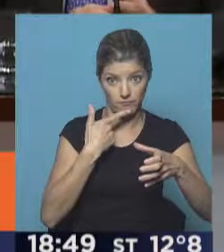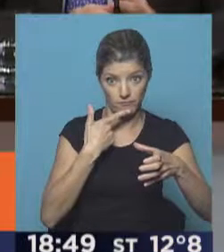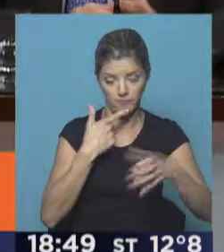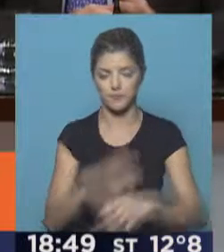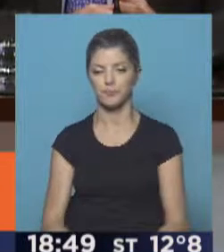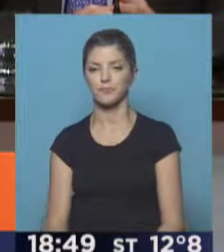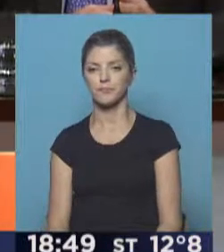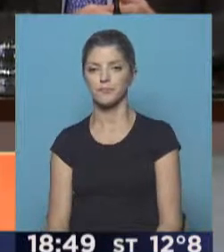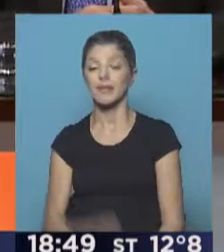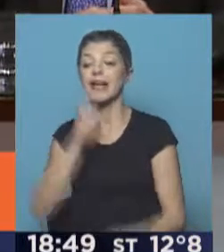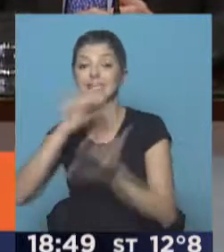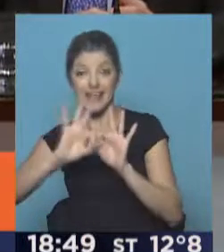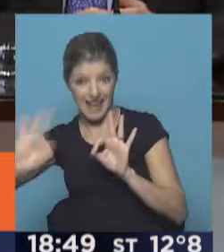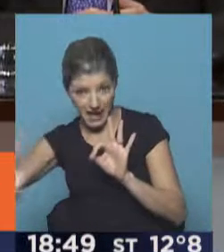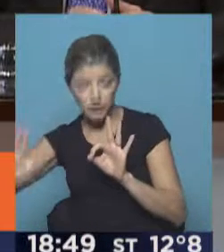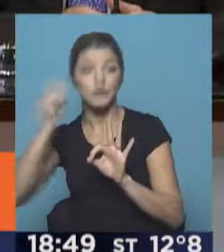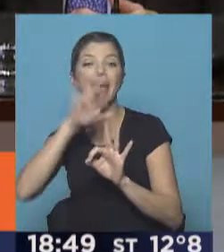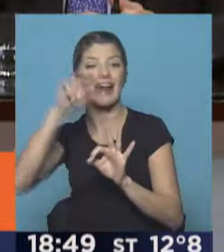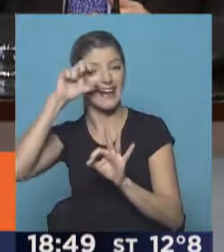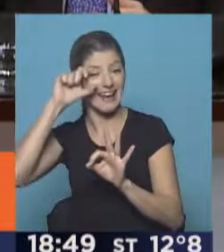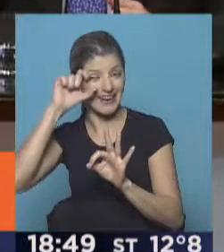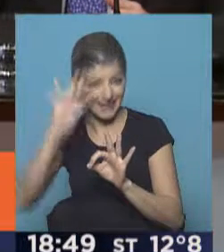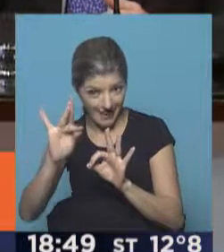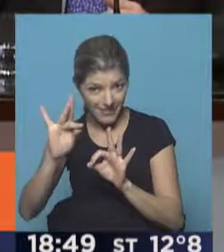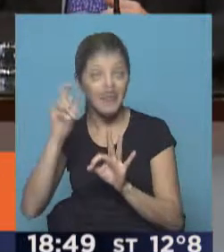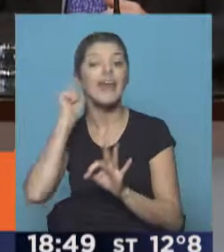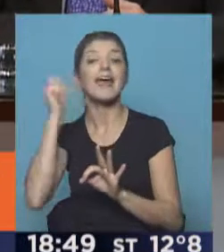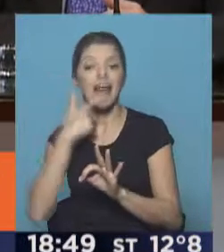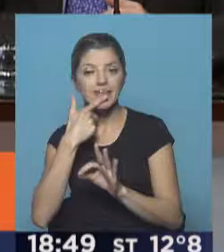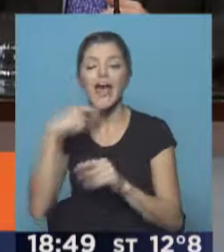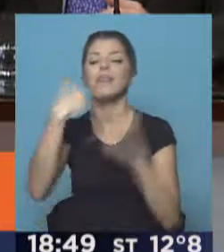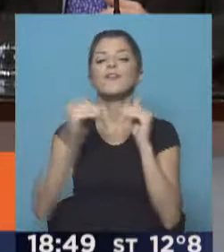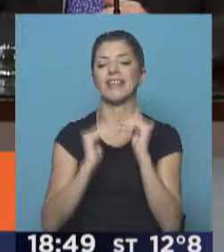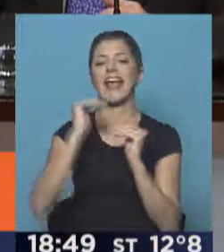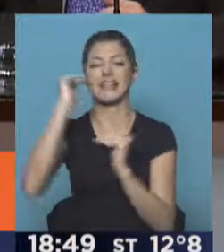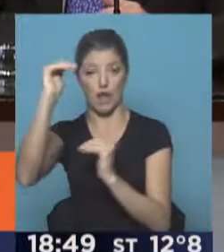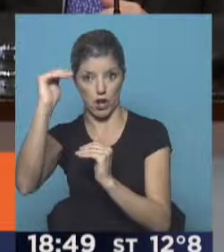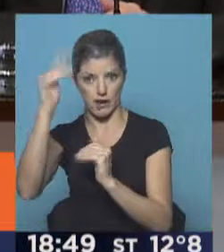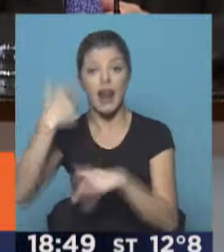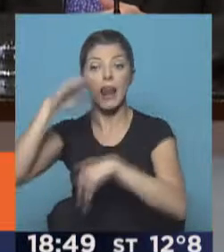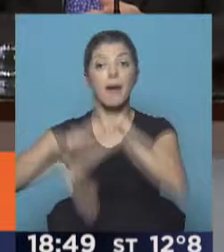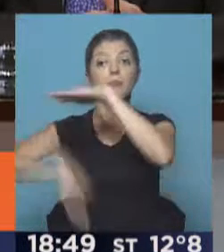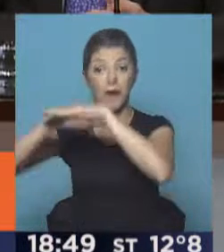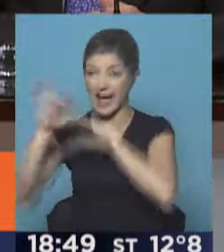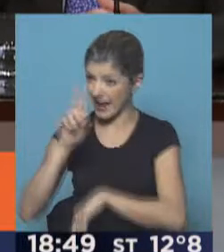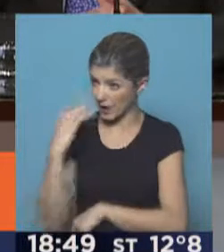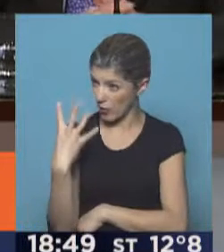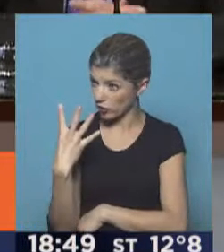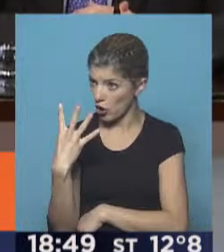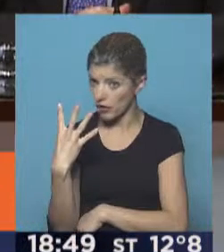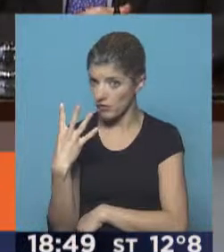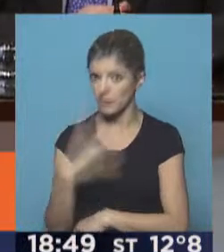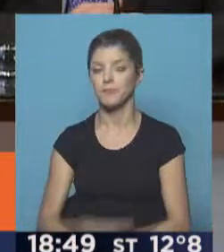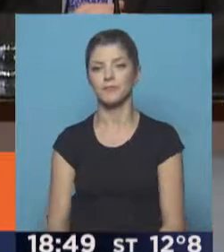De aquellos que tienen gas en red, hay distintas categorías. La categoría más alta, R4, ¿no? Si no